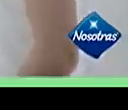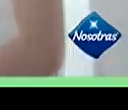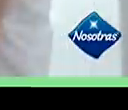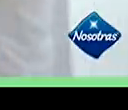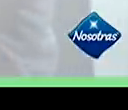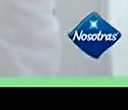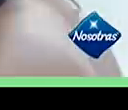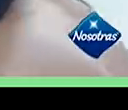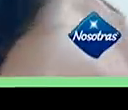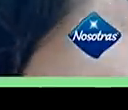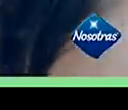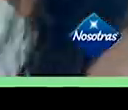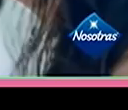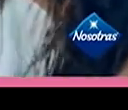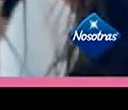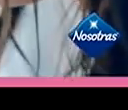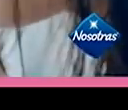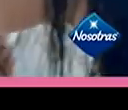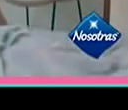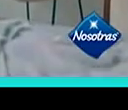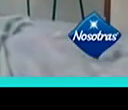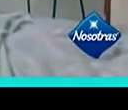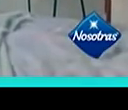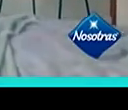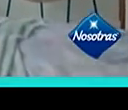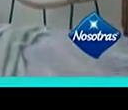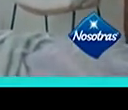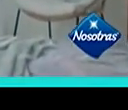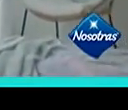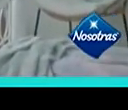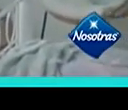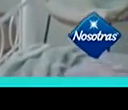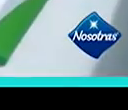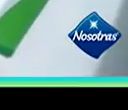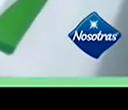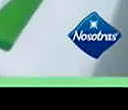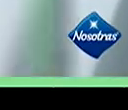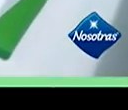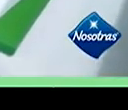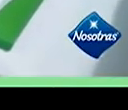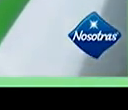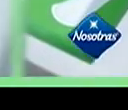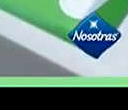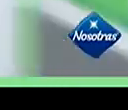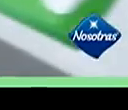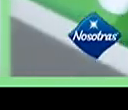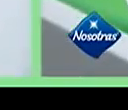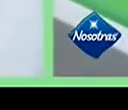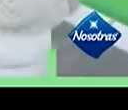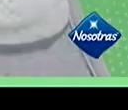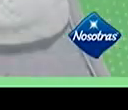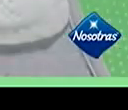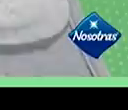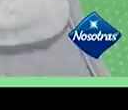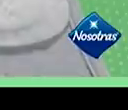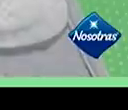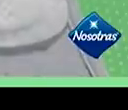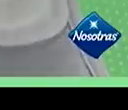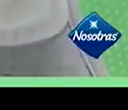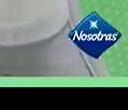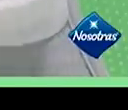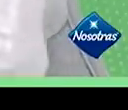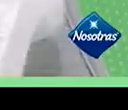el flujo el olor y el sudor si existe en usa protectores nosotras diarios todos los días fuera del periodo